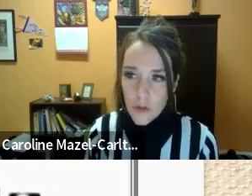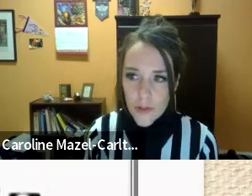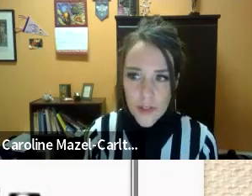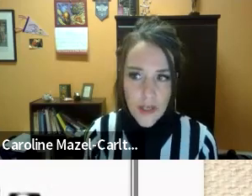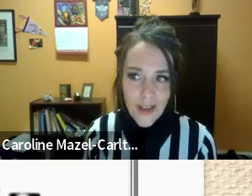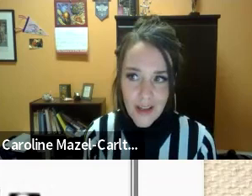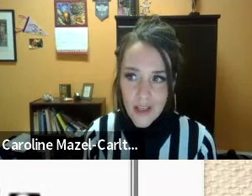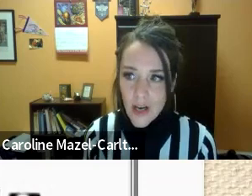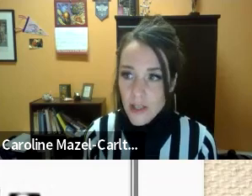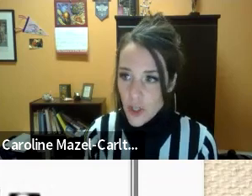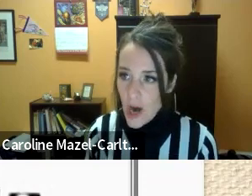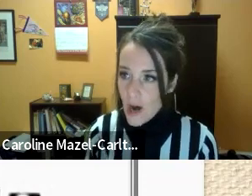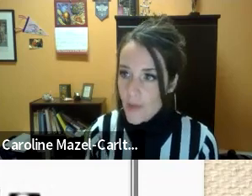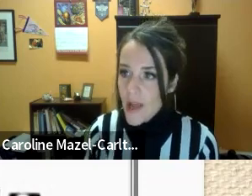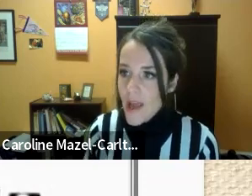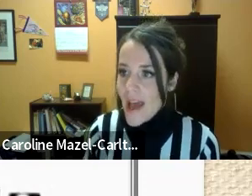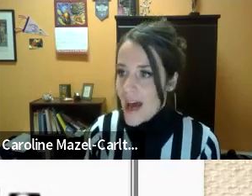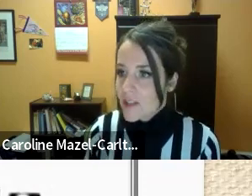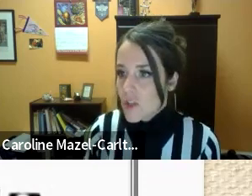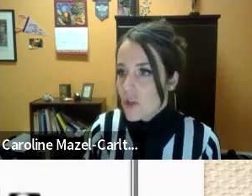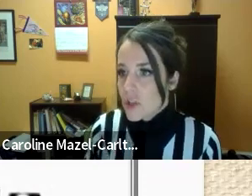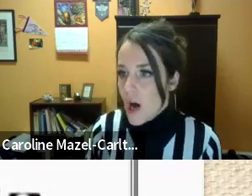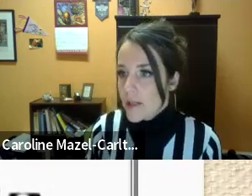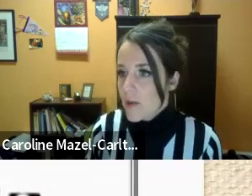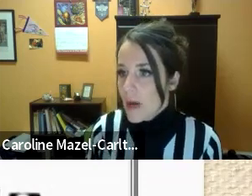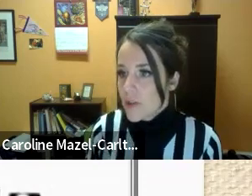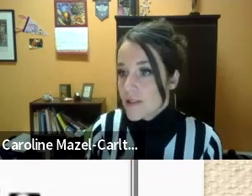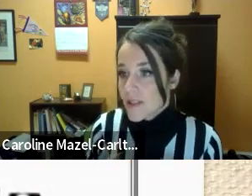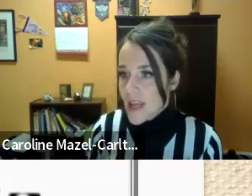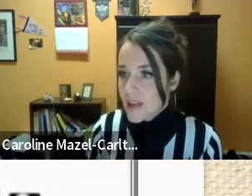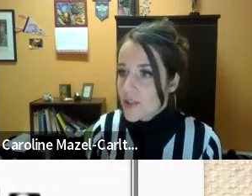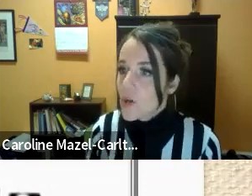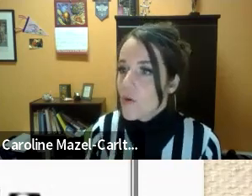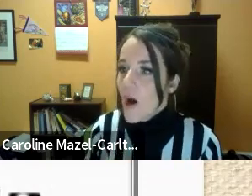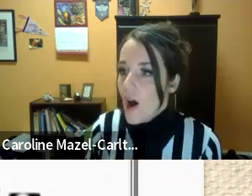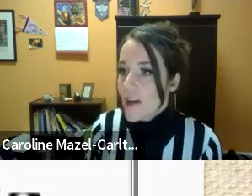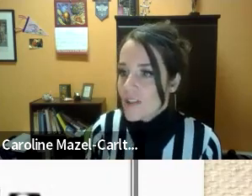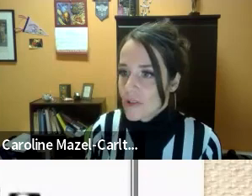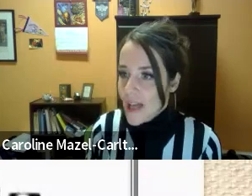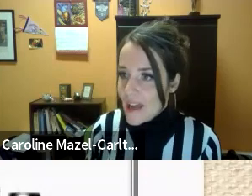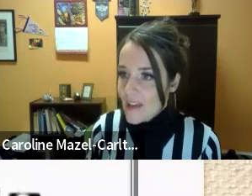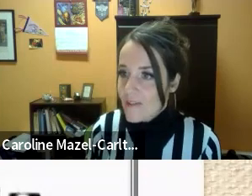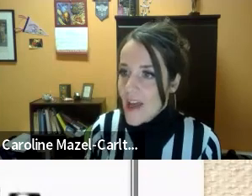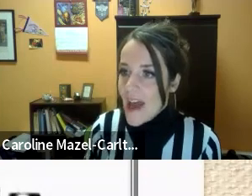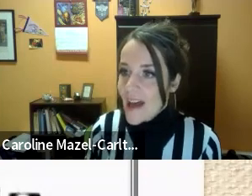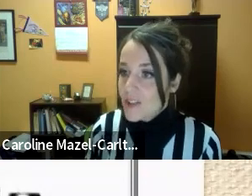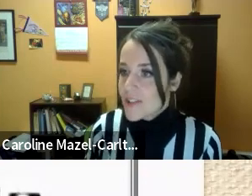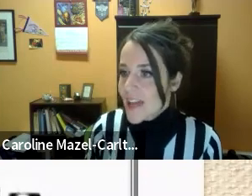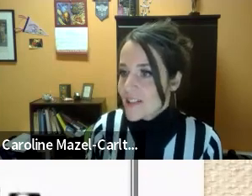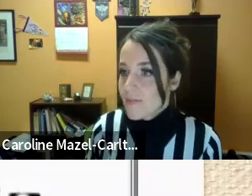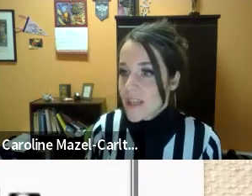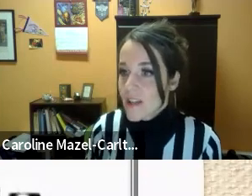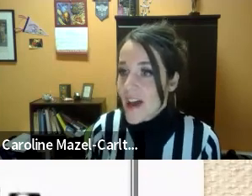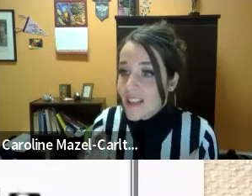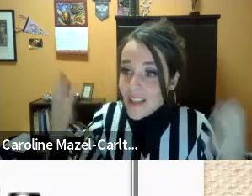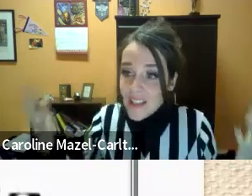problemas de dinero con una relación o en un trabajo y estás hablando de estas cosas que están ocurriendo en